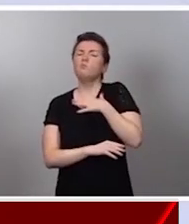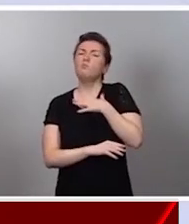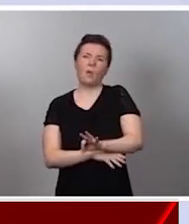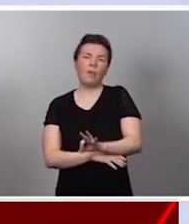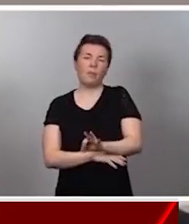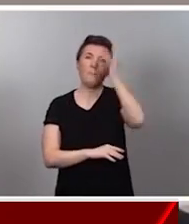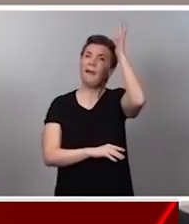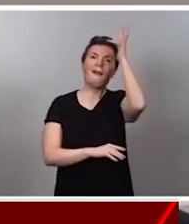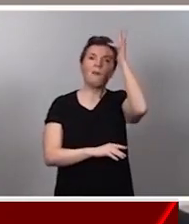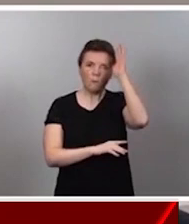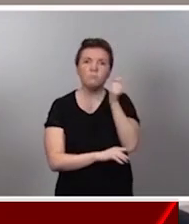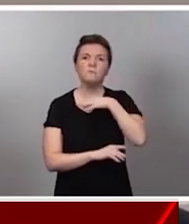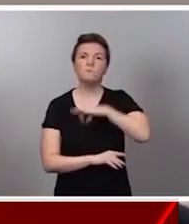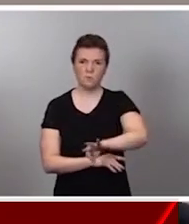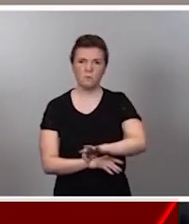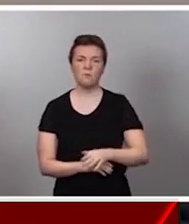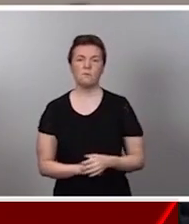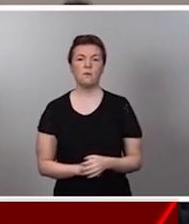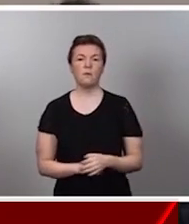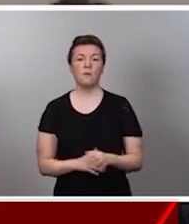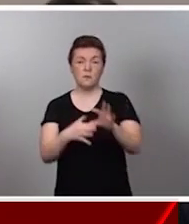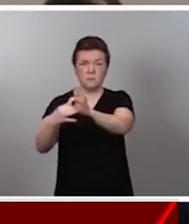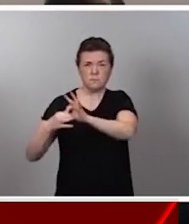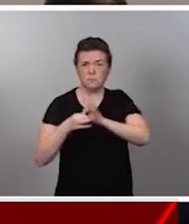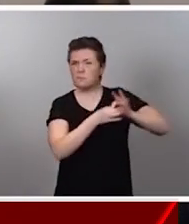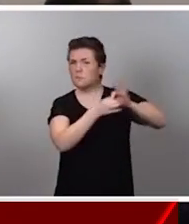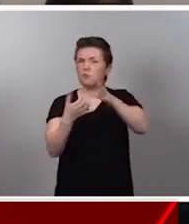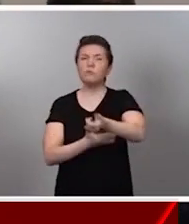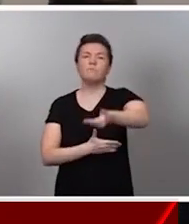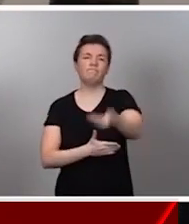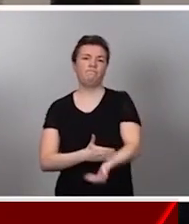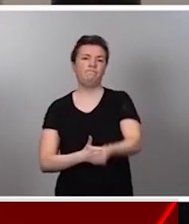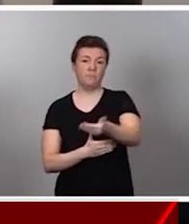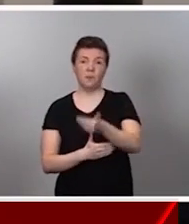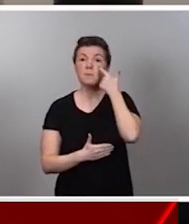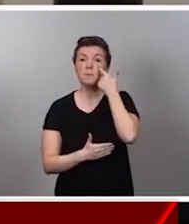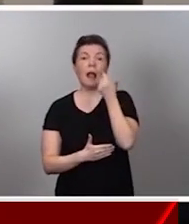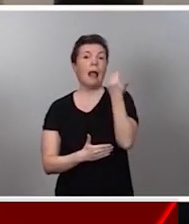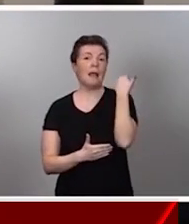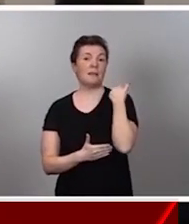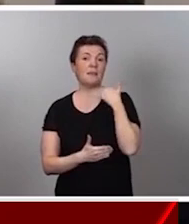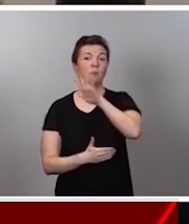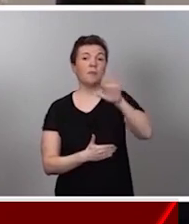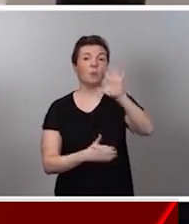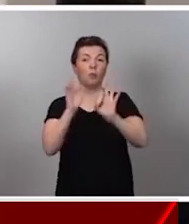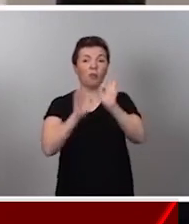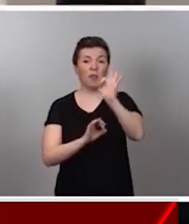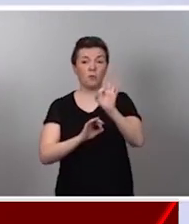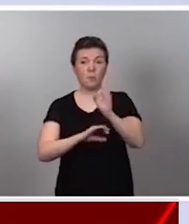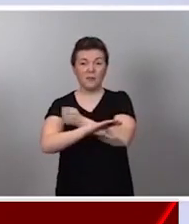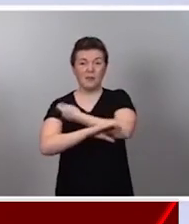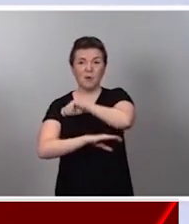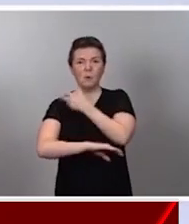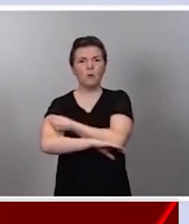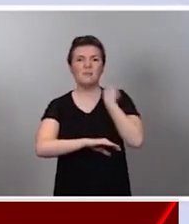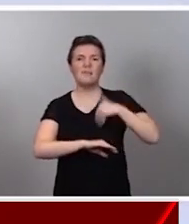una aberración, va a poder argumentar penalmente que tiene capacidad. Yo sinceramente creo que no. Sinceramente creo que una cuestión son los intereses de Estado